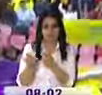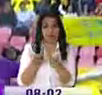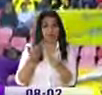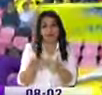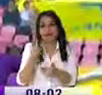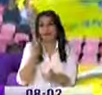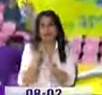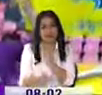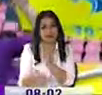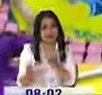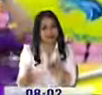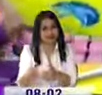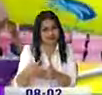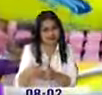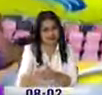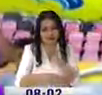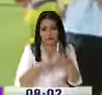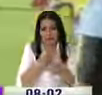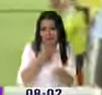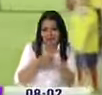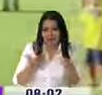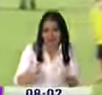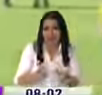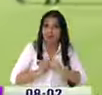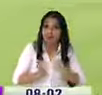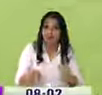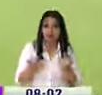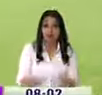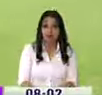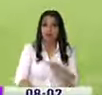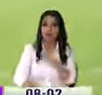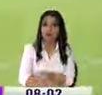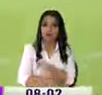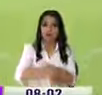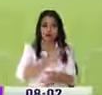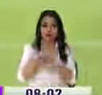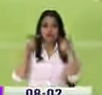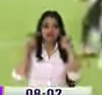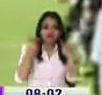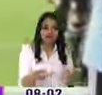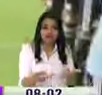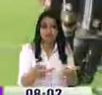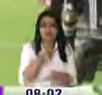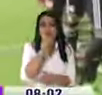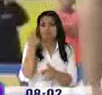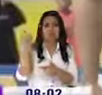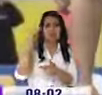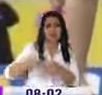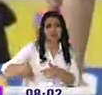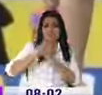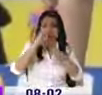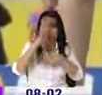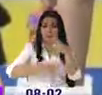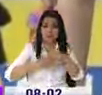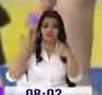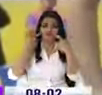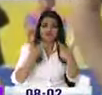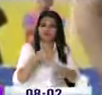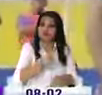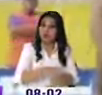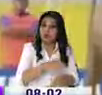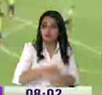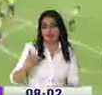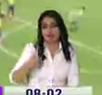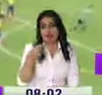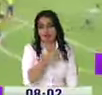máximo evento futbolístico del mundo, dicho partido tendrá las miradas encima de más de medio planeta. La causa,